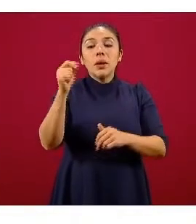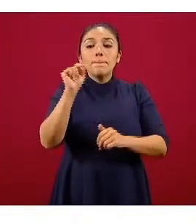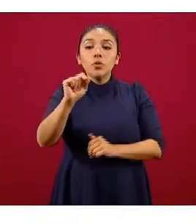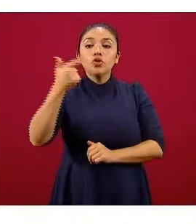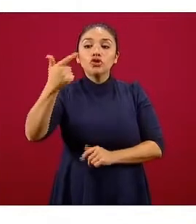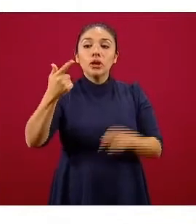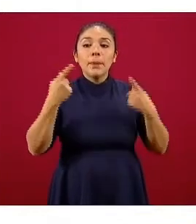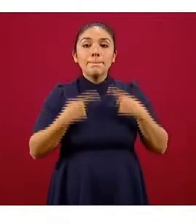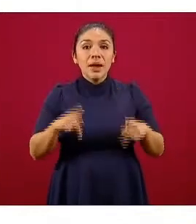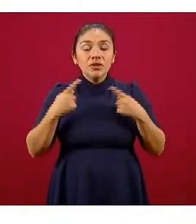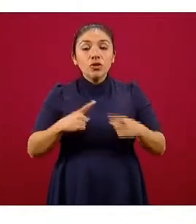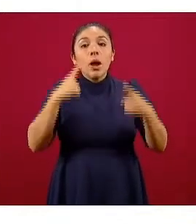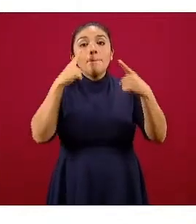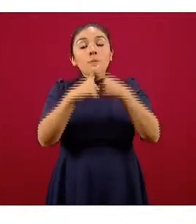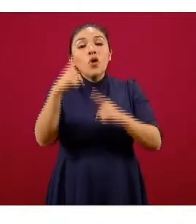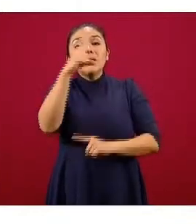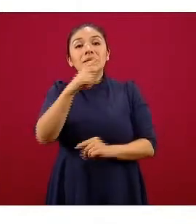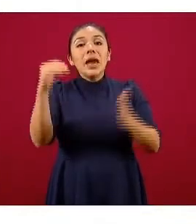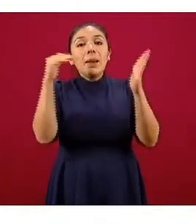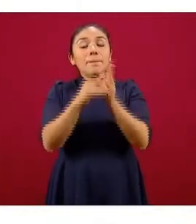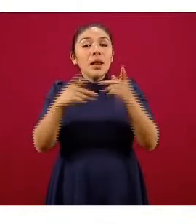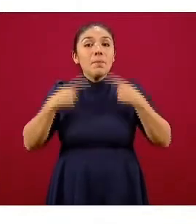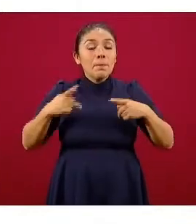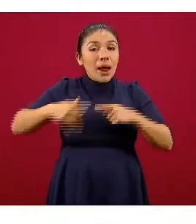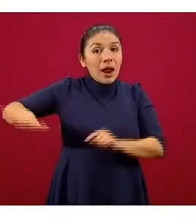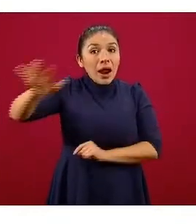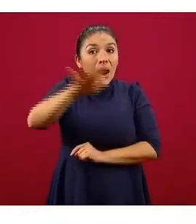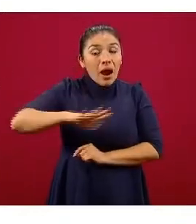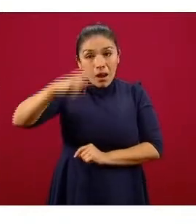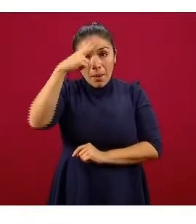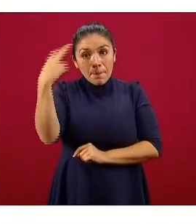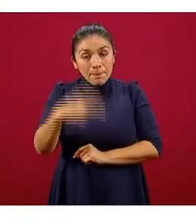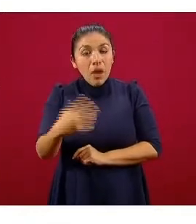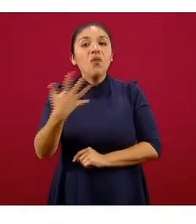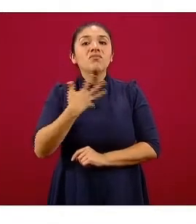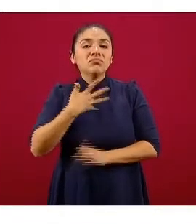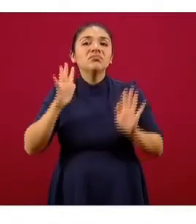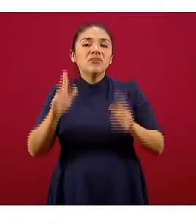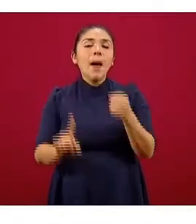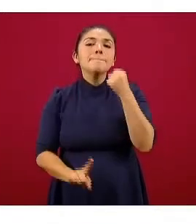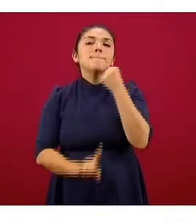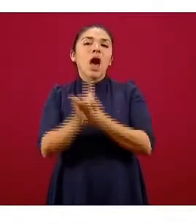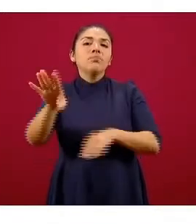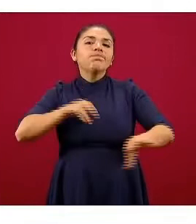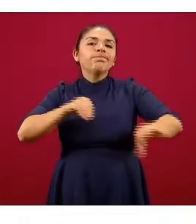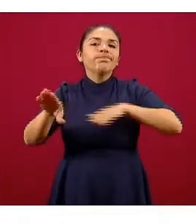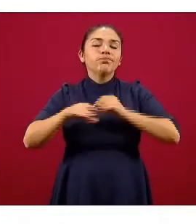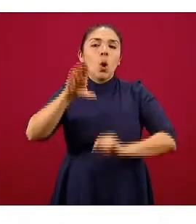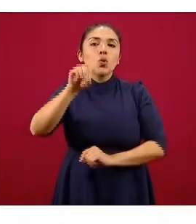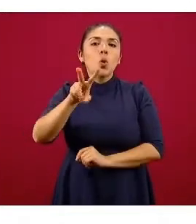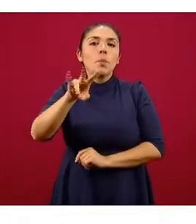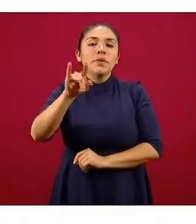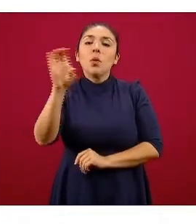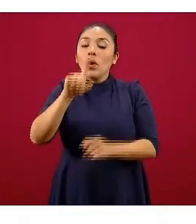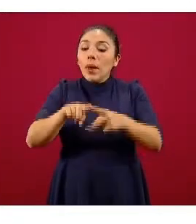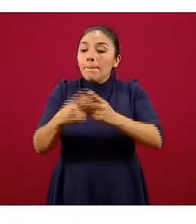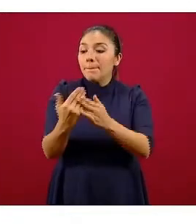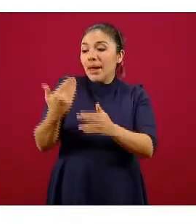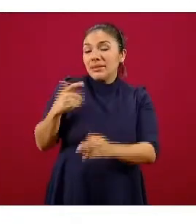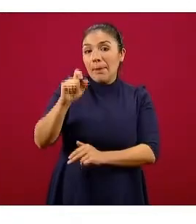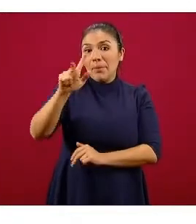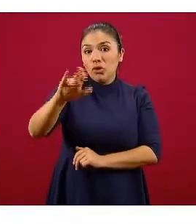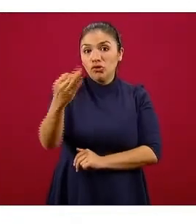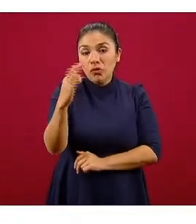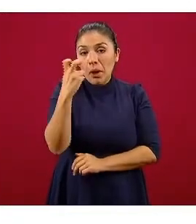111.7 personas por cada 100,000 habitantes en México han tenido COVID confirmado desde el inicio de la epidemia, y esto